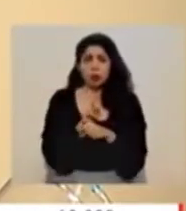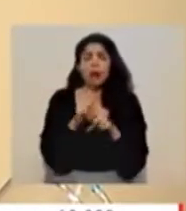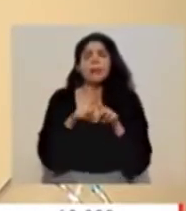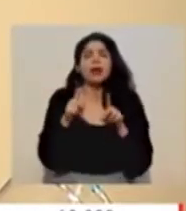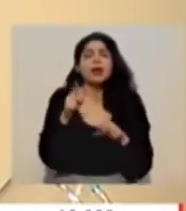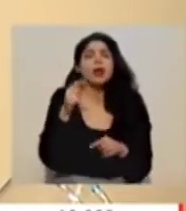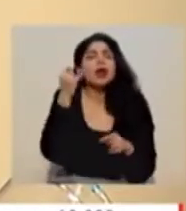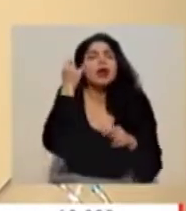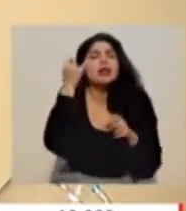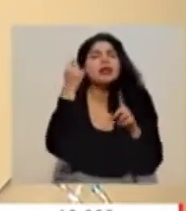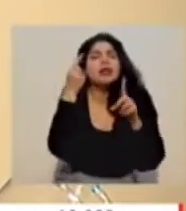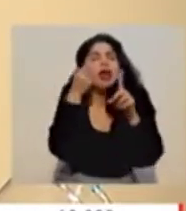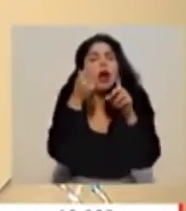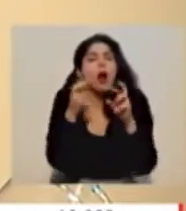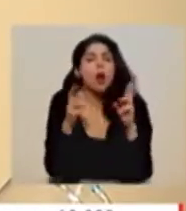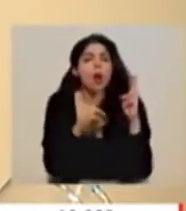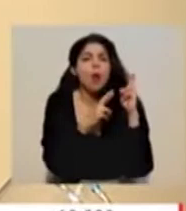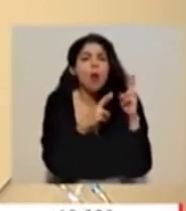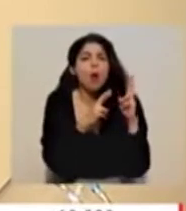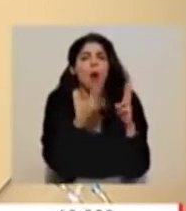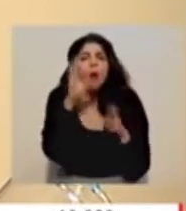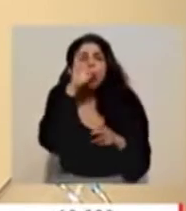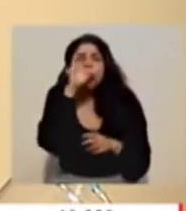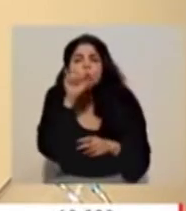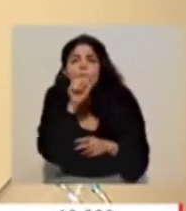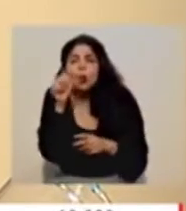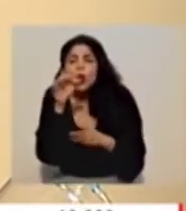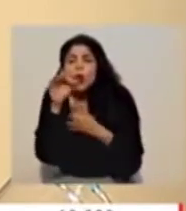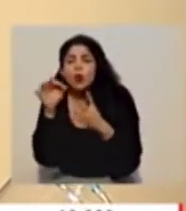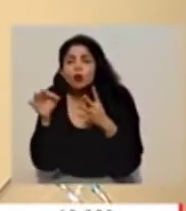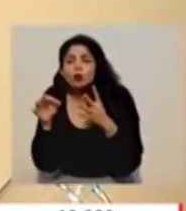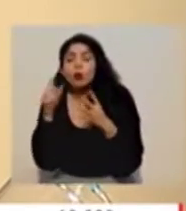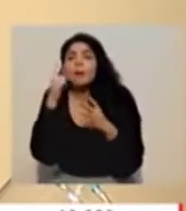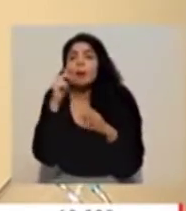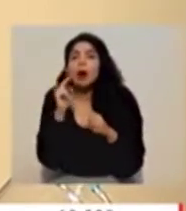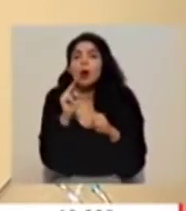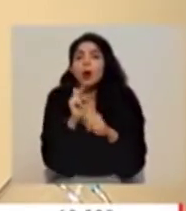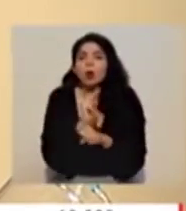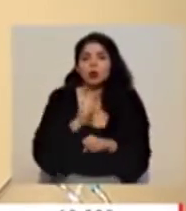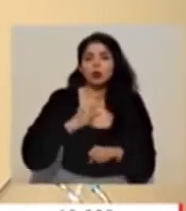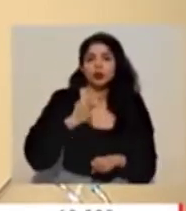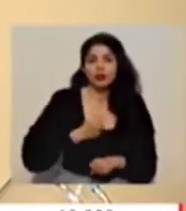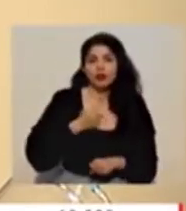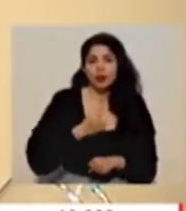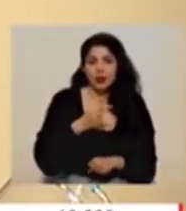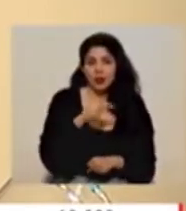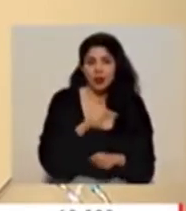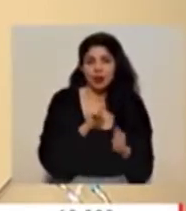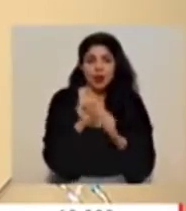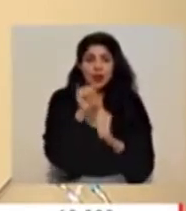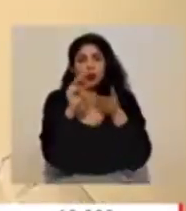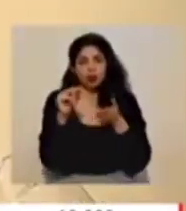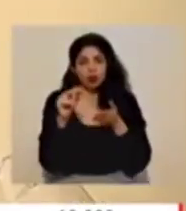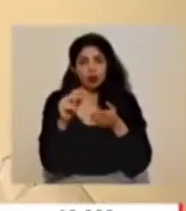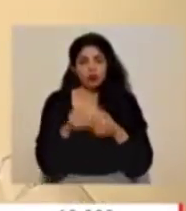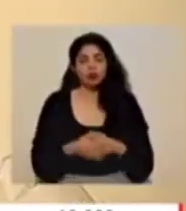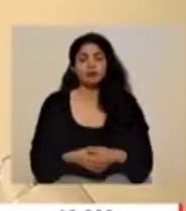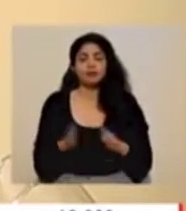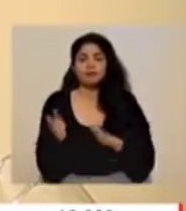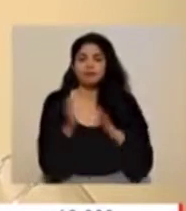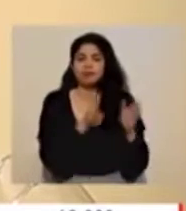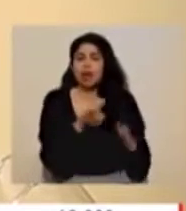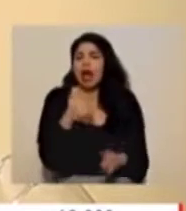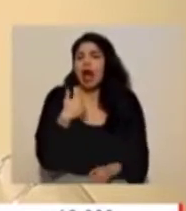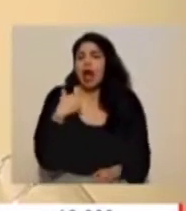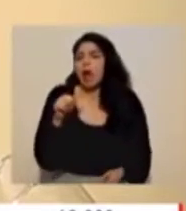pero lo ideal es que busquemos ojalá opciones reutilizables como esta o como las que yo ando puesta. Hay